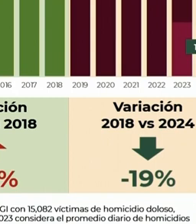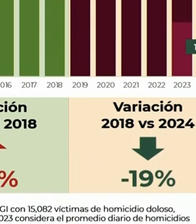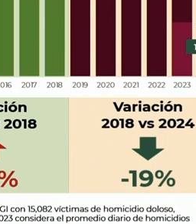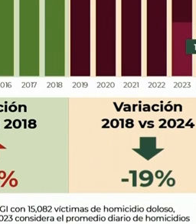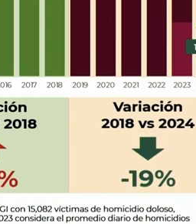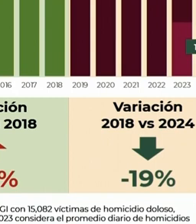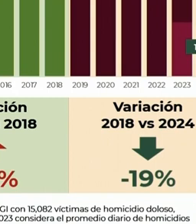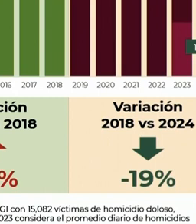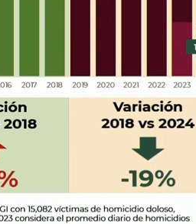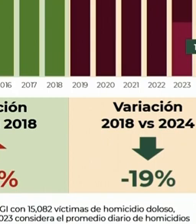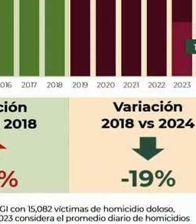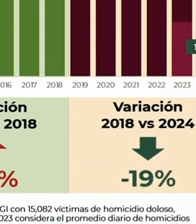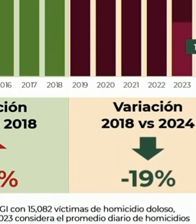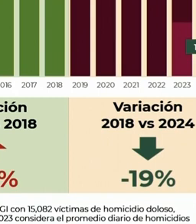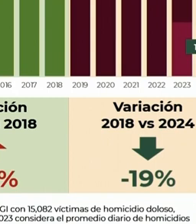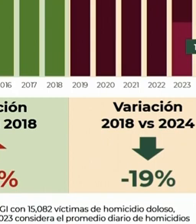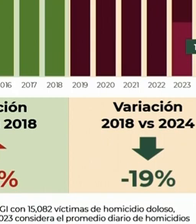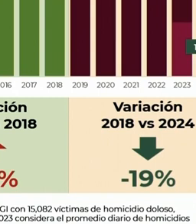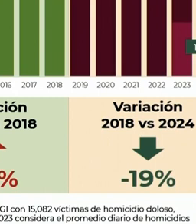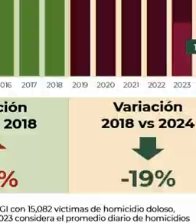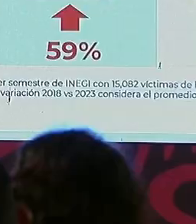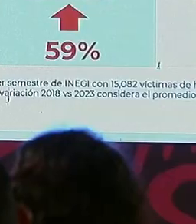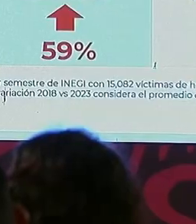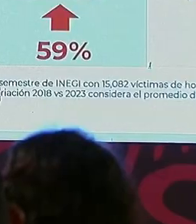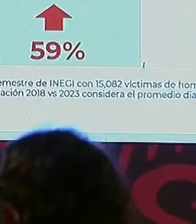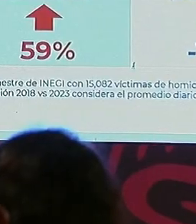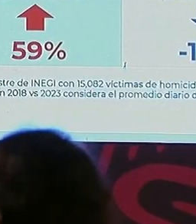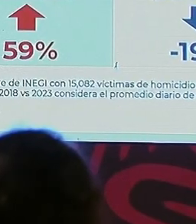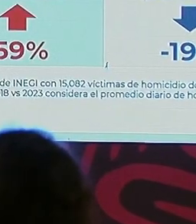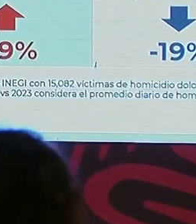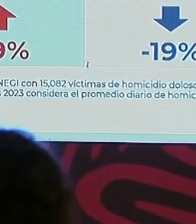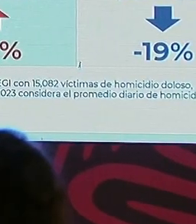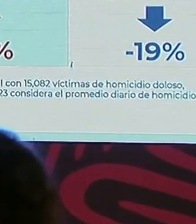Y ya en el último año de Calderón